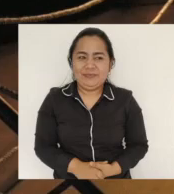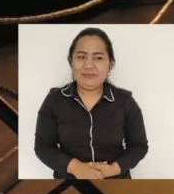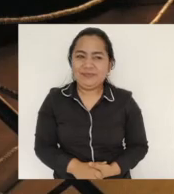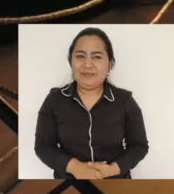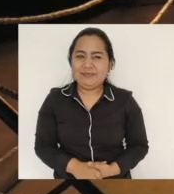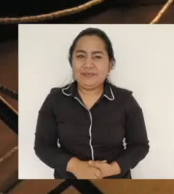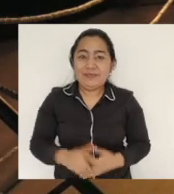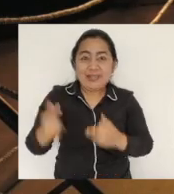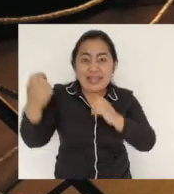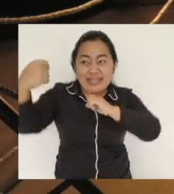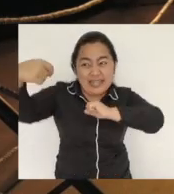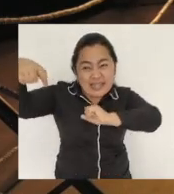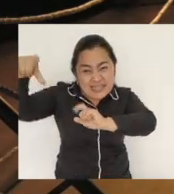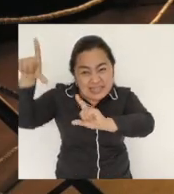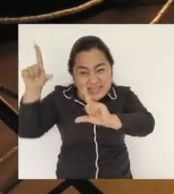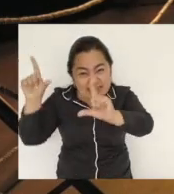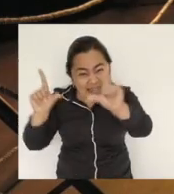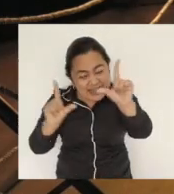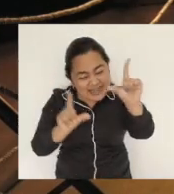¡Es